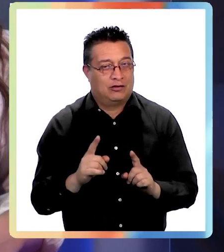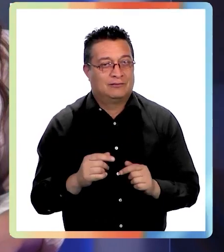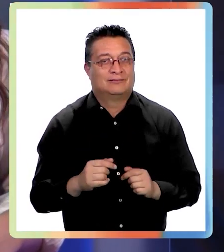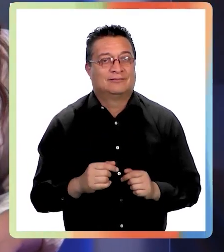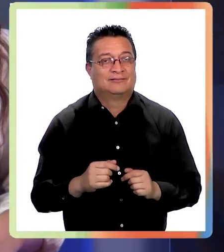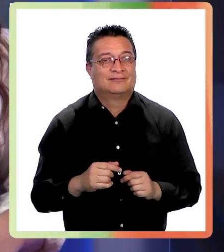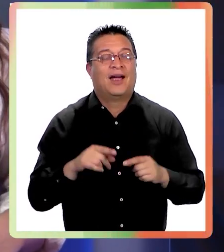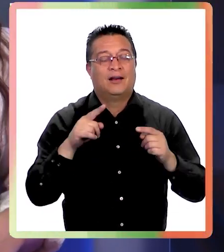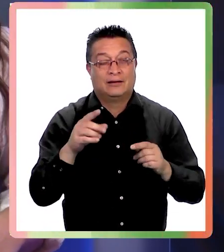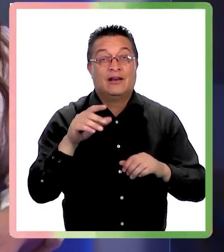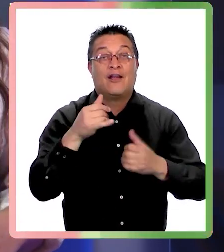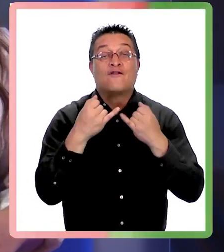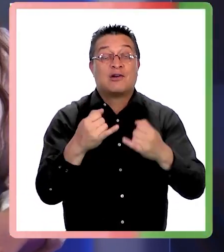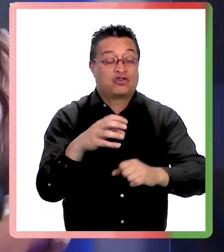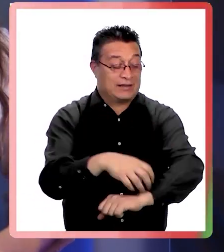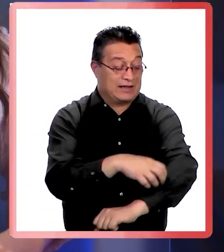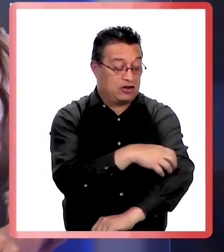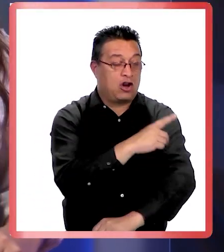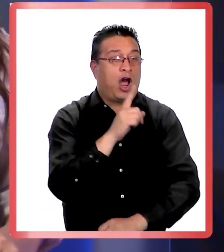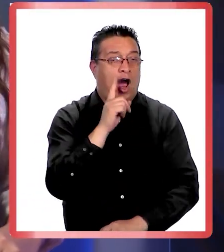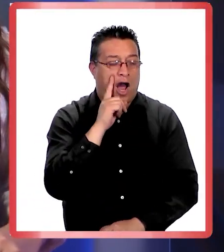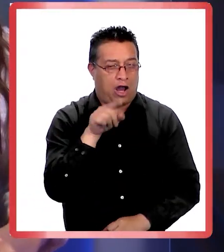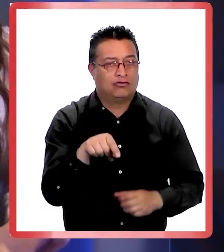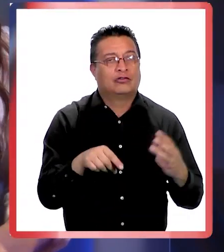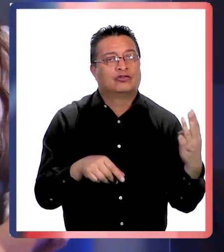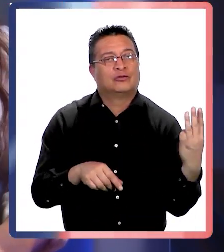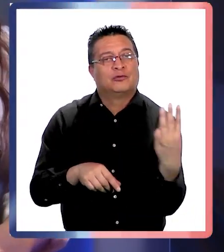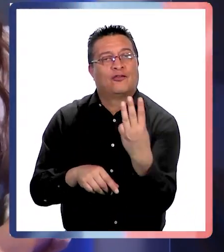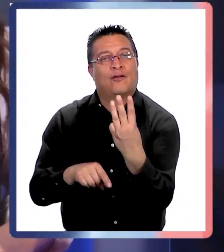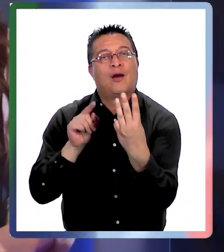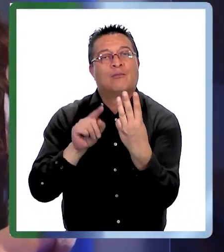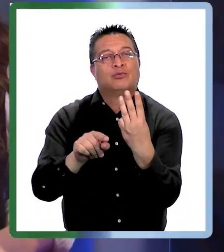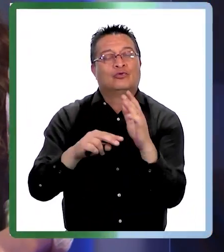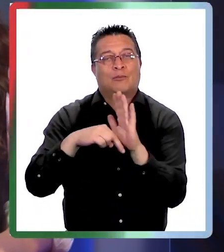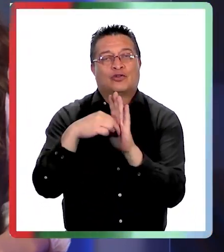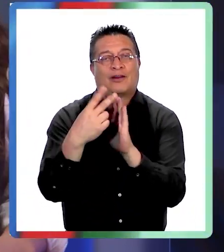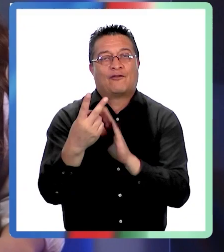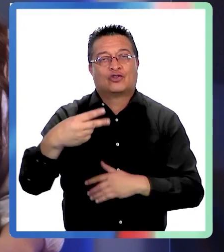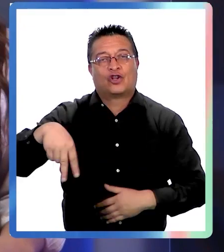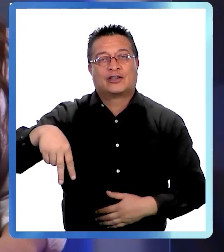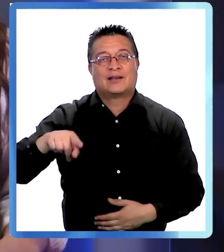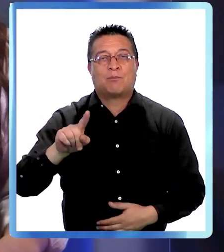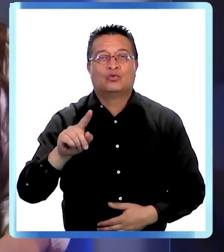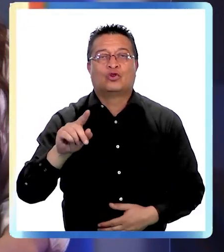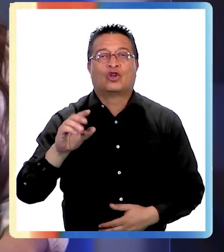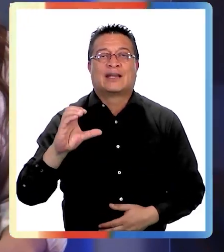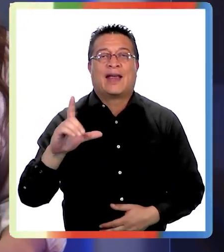Internacional de la Audición. La información de las regiones está en nuestra página web